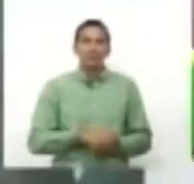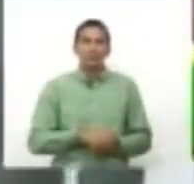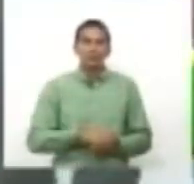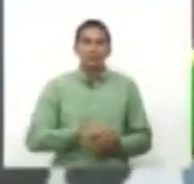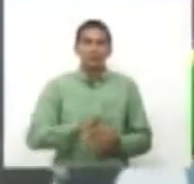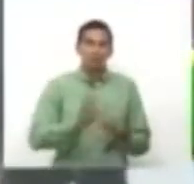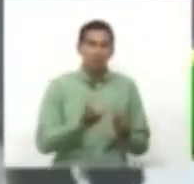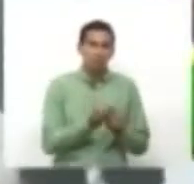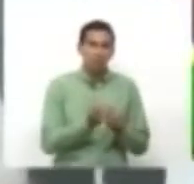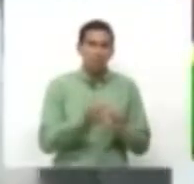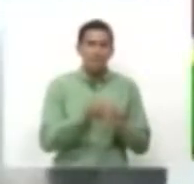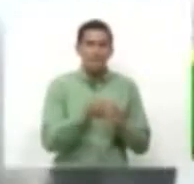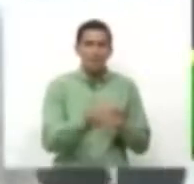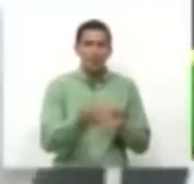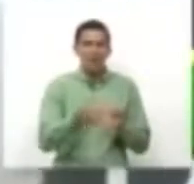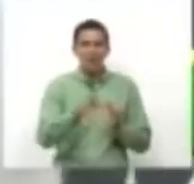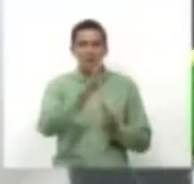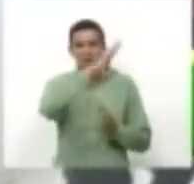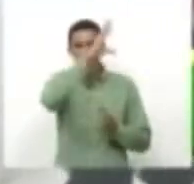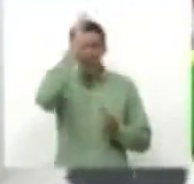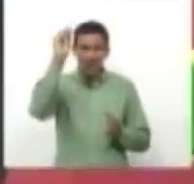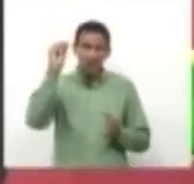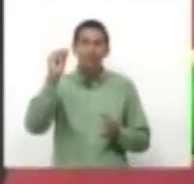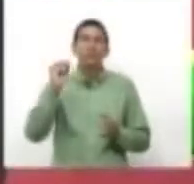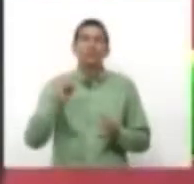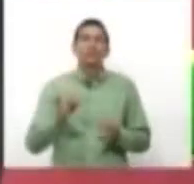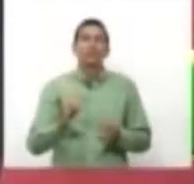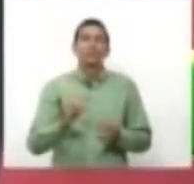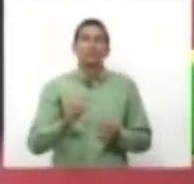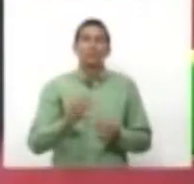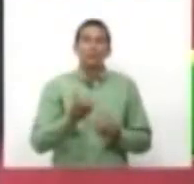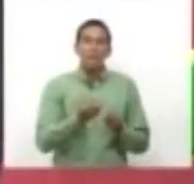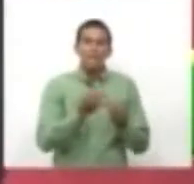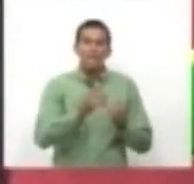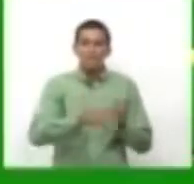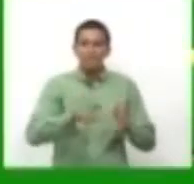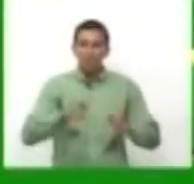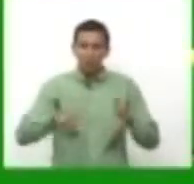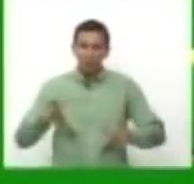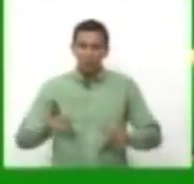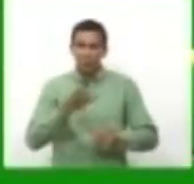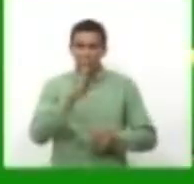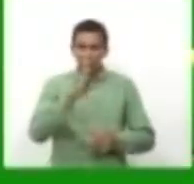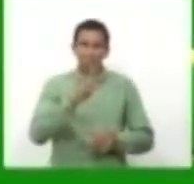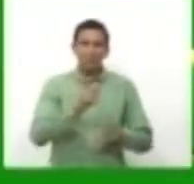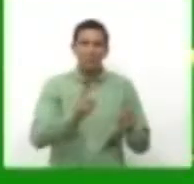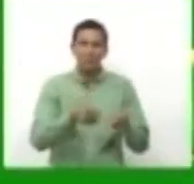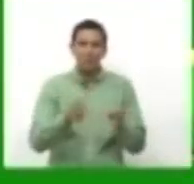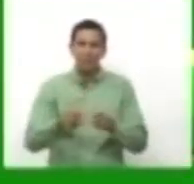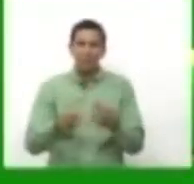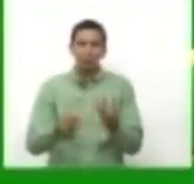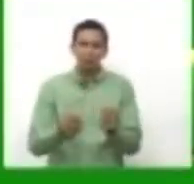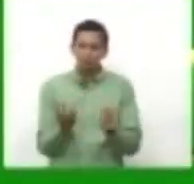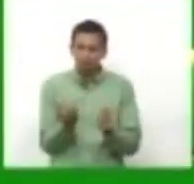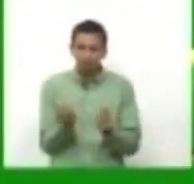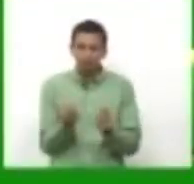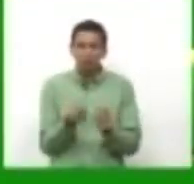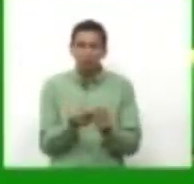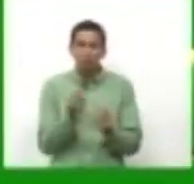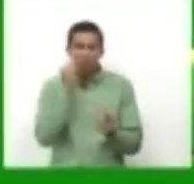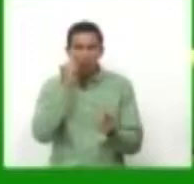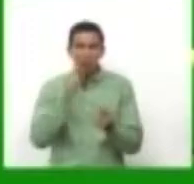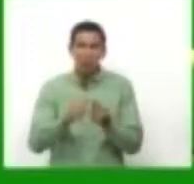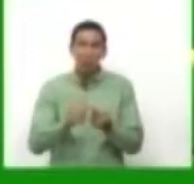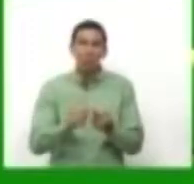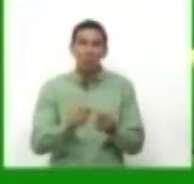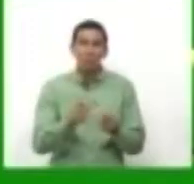en 5 poblaciones de la región Caribe, fueron capturadas 14 personas, quienes según las autoridades eran integrantes de 2 bandas delincuenciales dedicadas a la